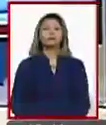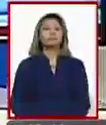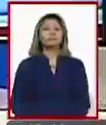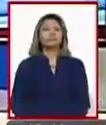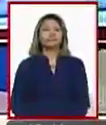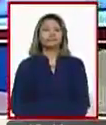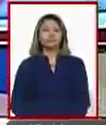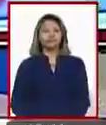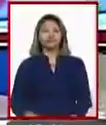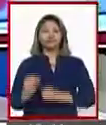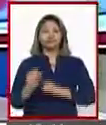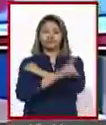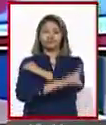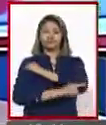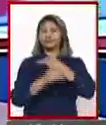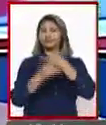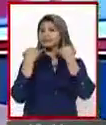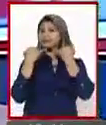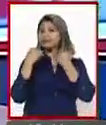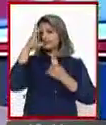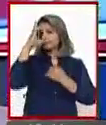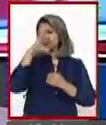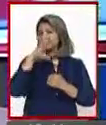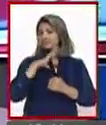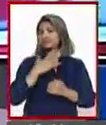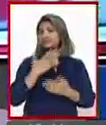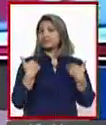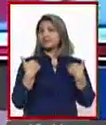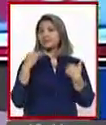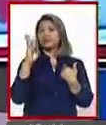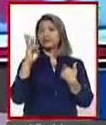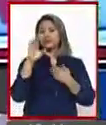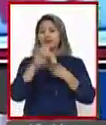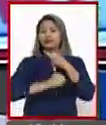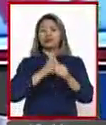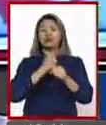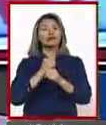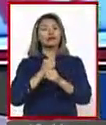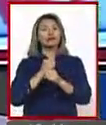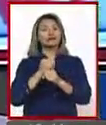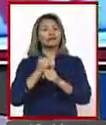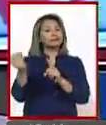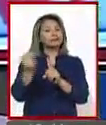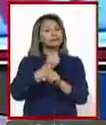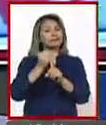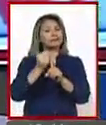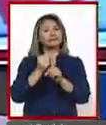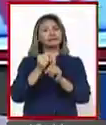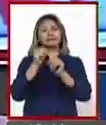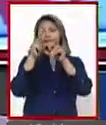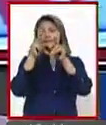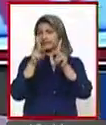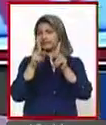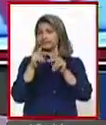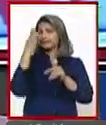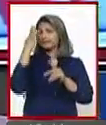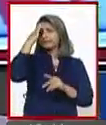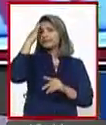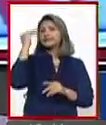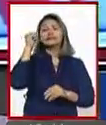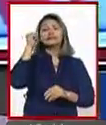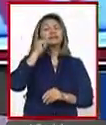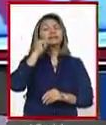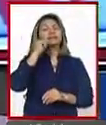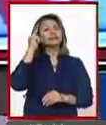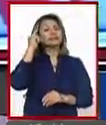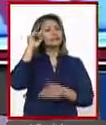Vamos hasta la zona de La Guardia con la información donde un hombre de aproximadamente 60 años de edad fue golpeado por una turba porque una vecina lo